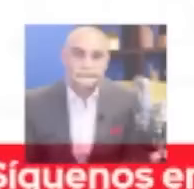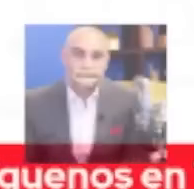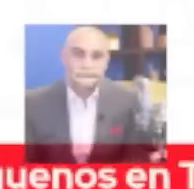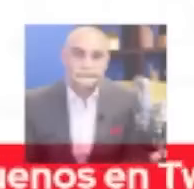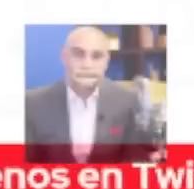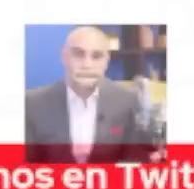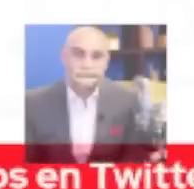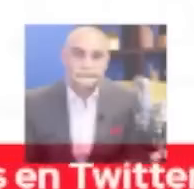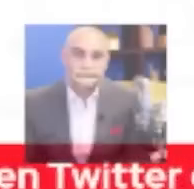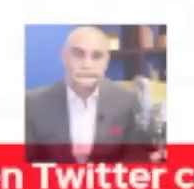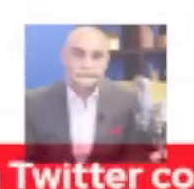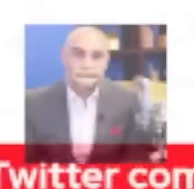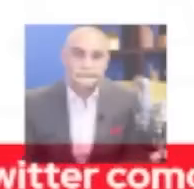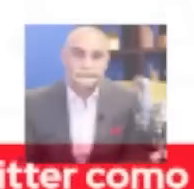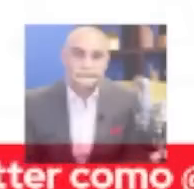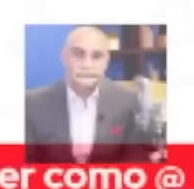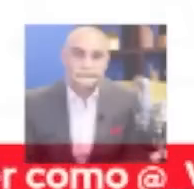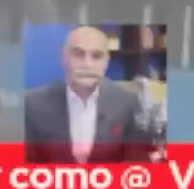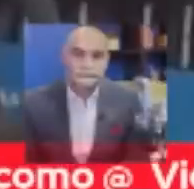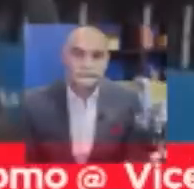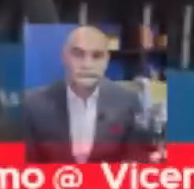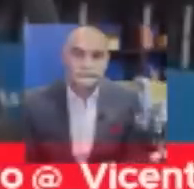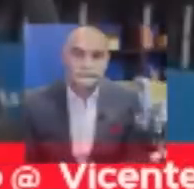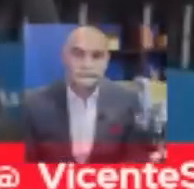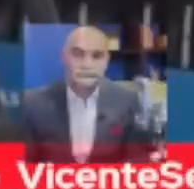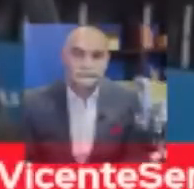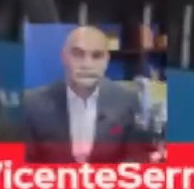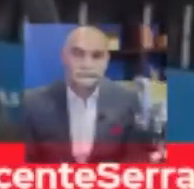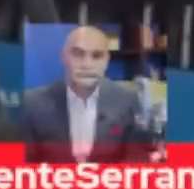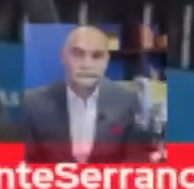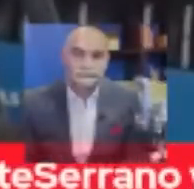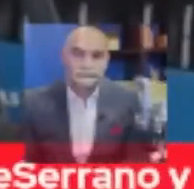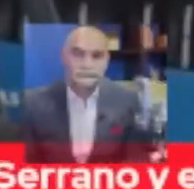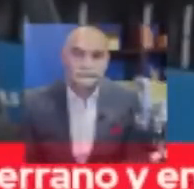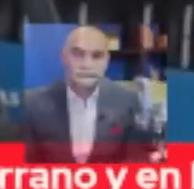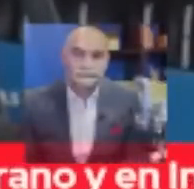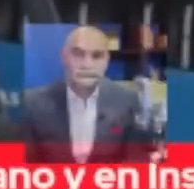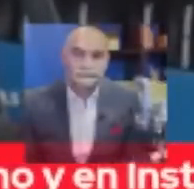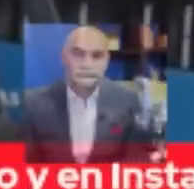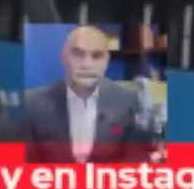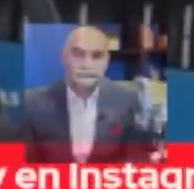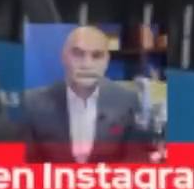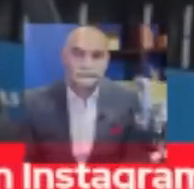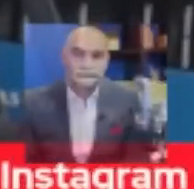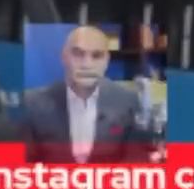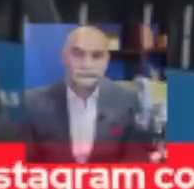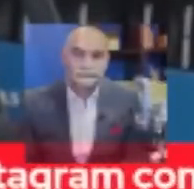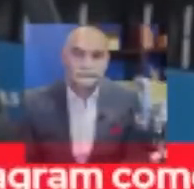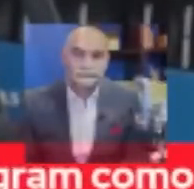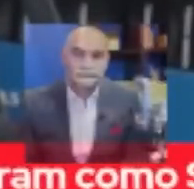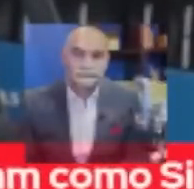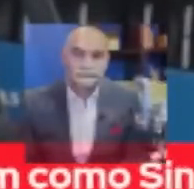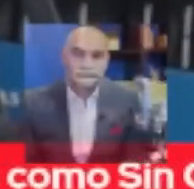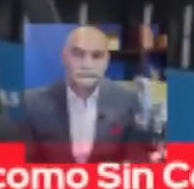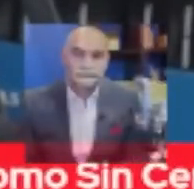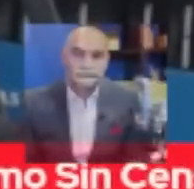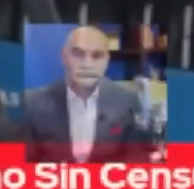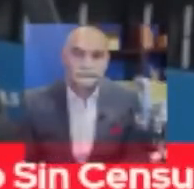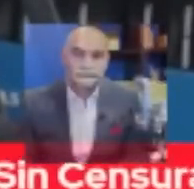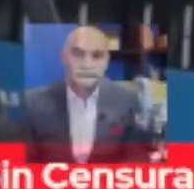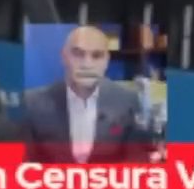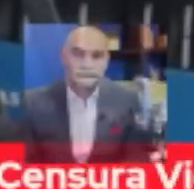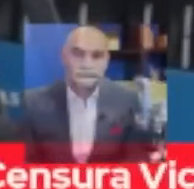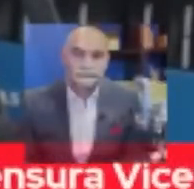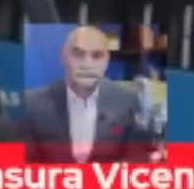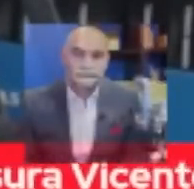usted cómo Hay una ministra que está de lado de la gente y como hay ministros